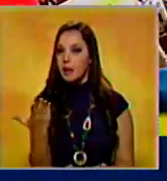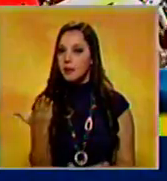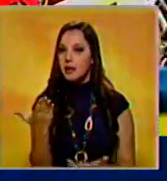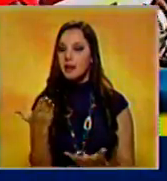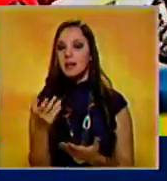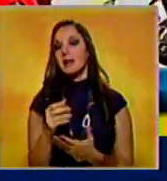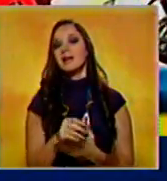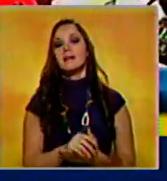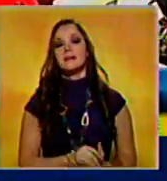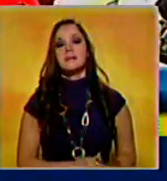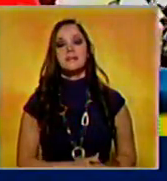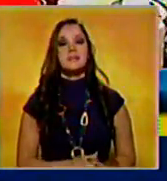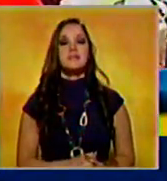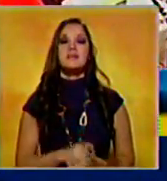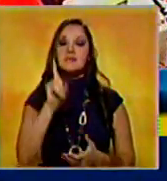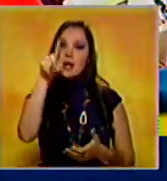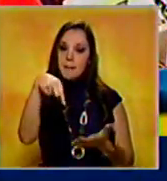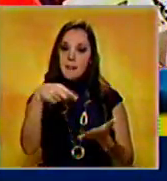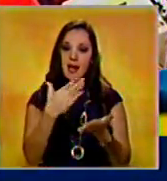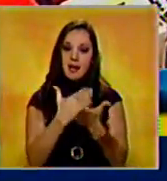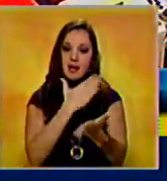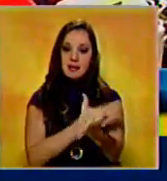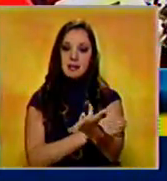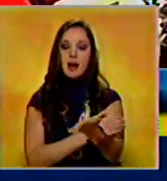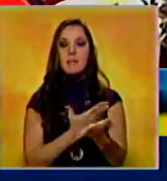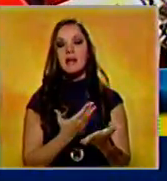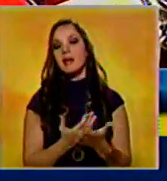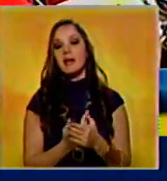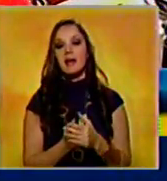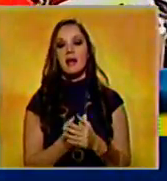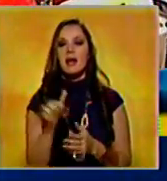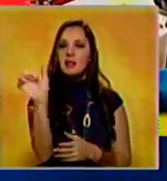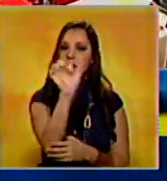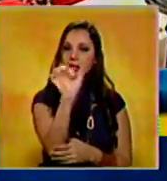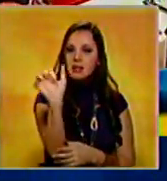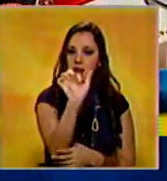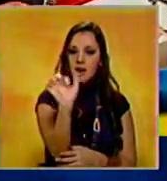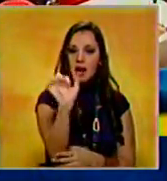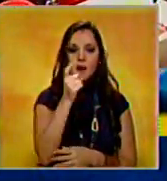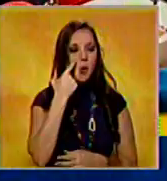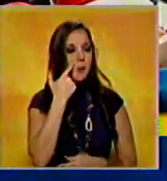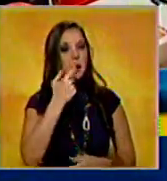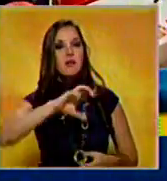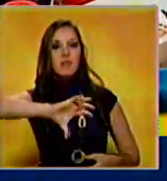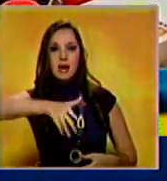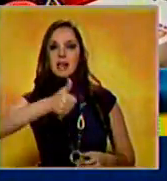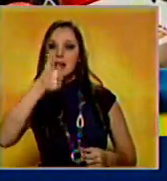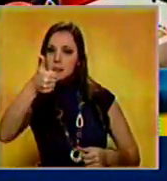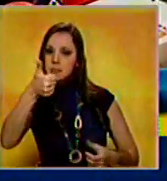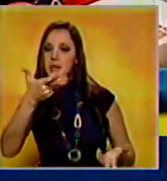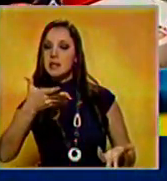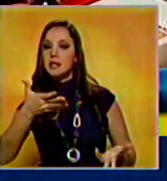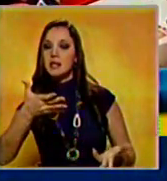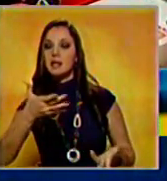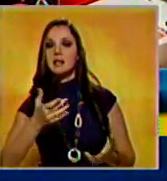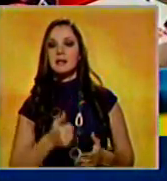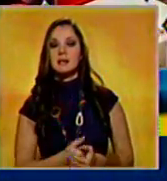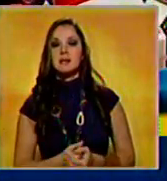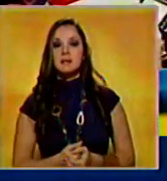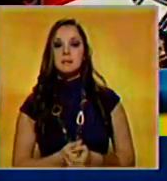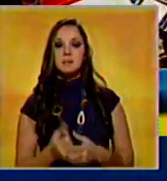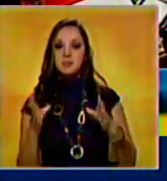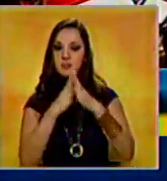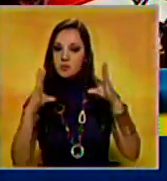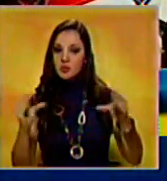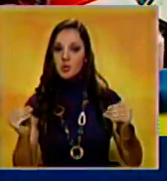de alcoholismo, pruebas de los vehículos que estén en buenas condiciones,